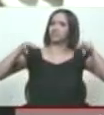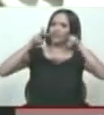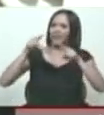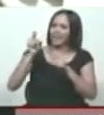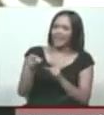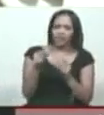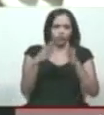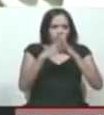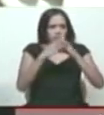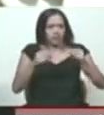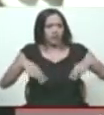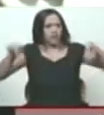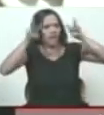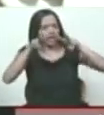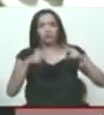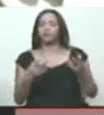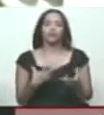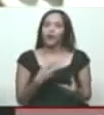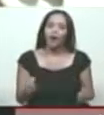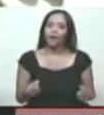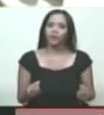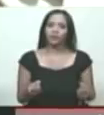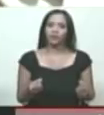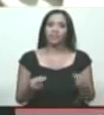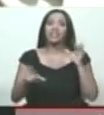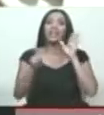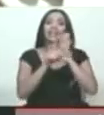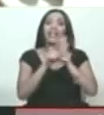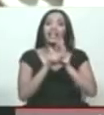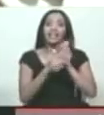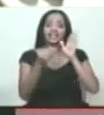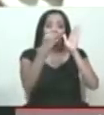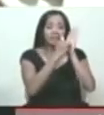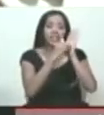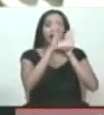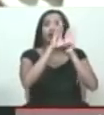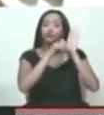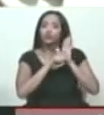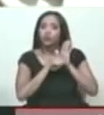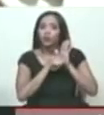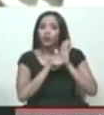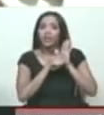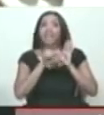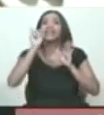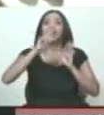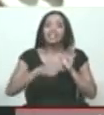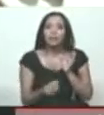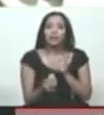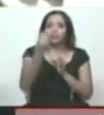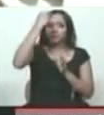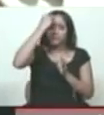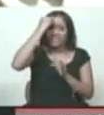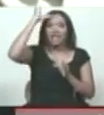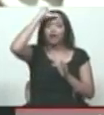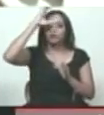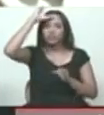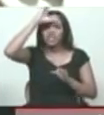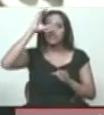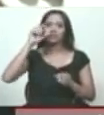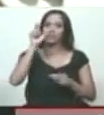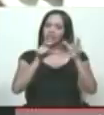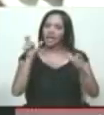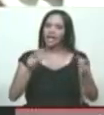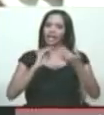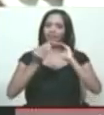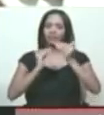¿no? Las reglas están establecidas en la Constitución, pero también en la conciencia, en la ética de la gente, ¿vale? ¿Ves?